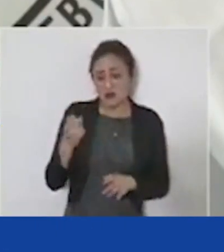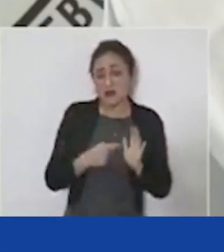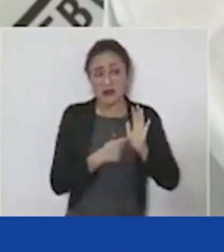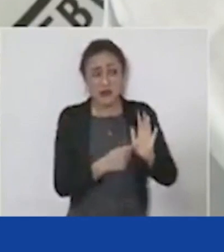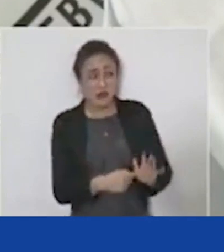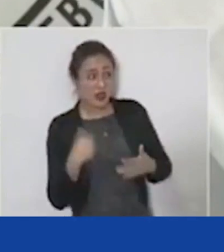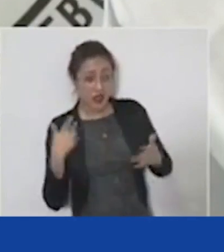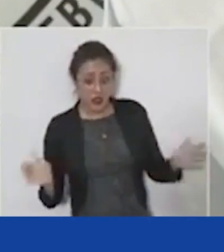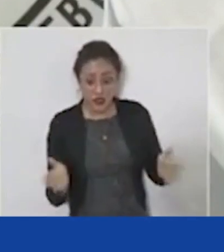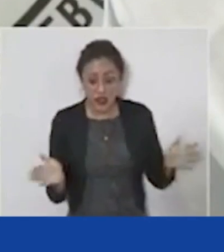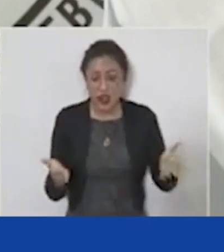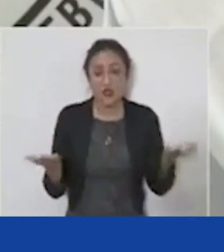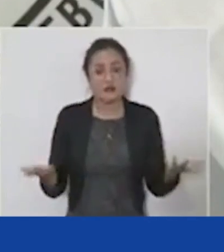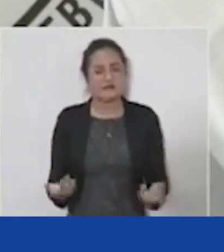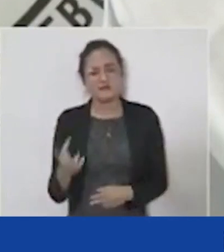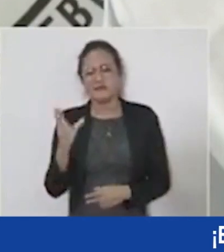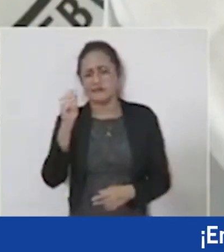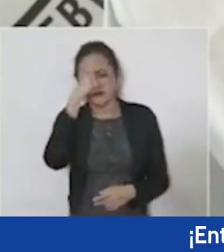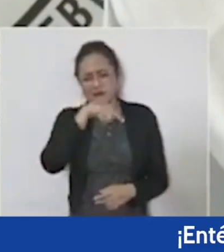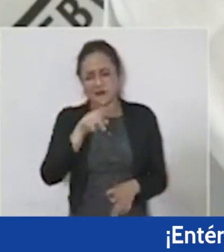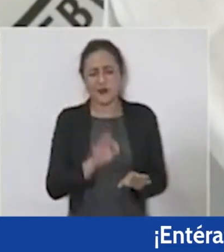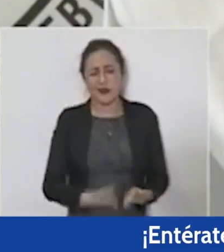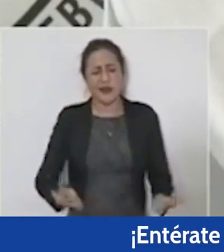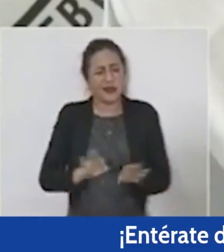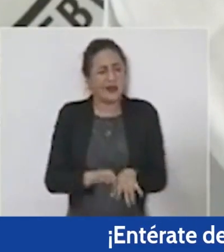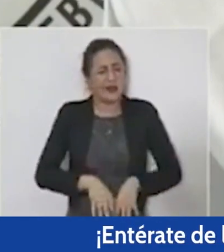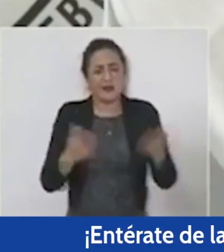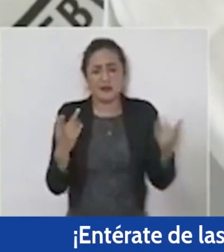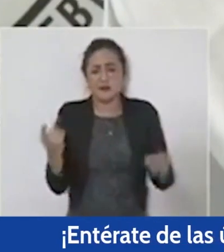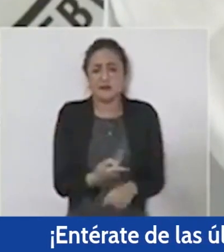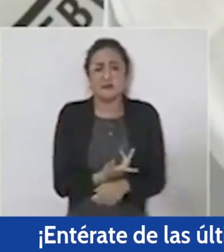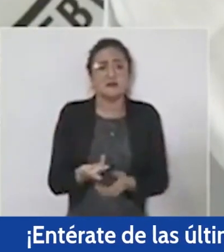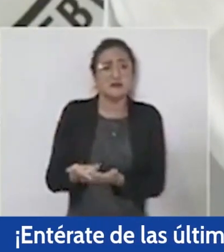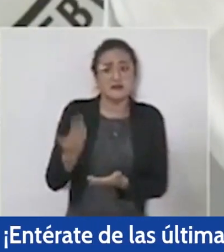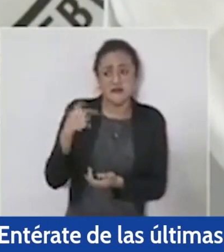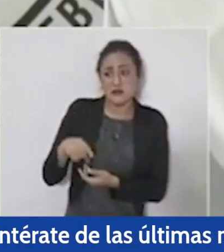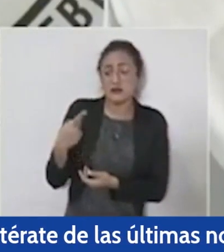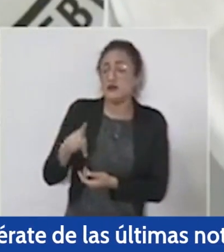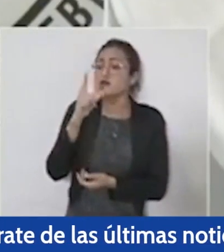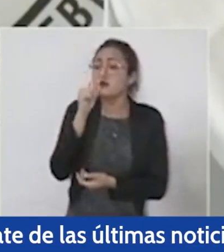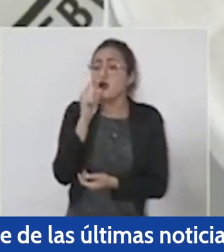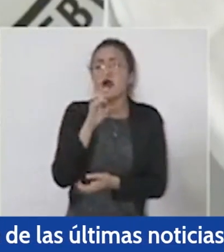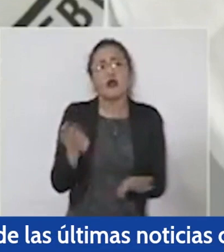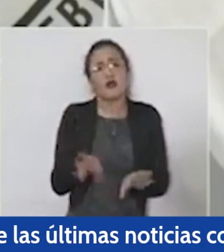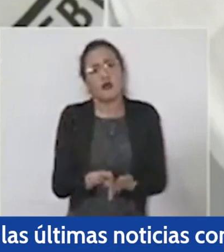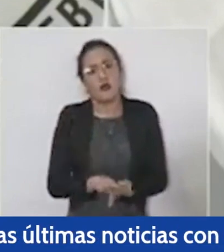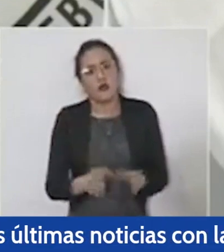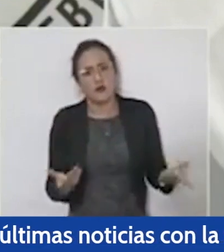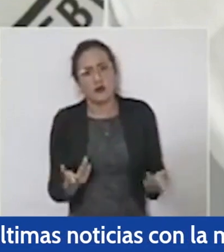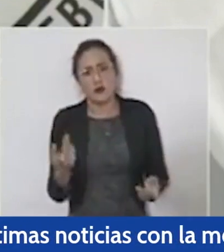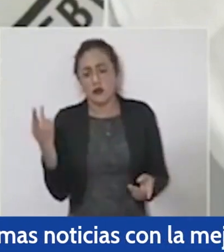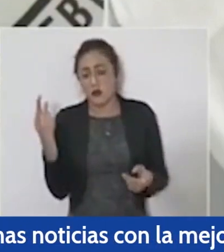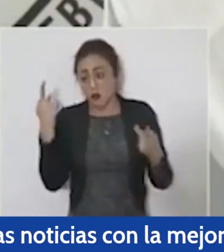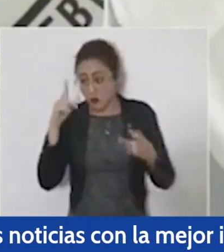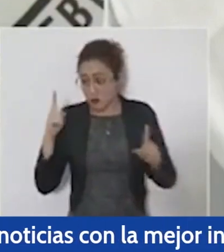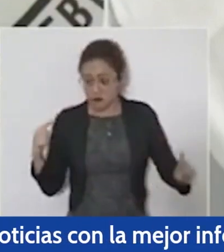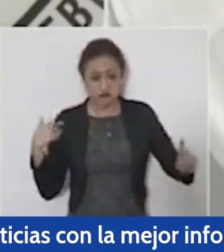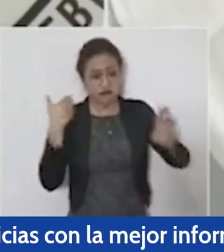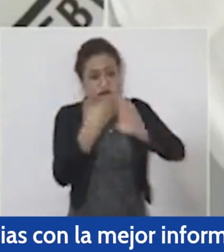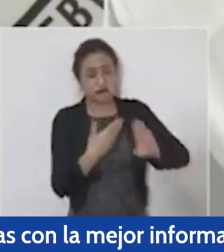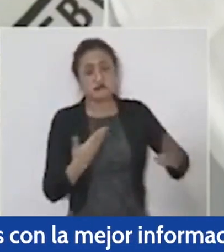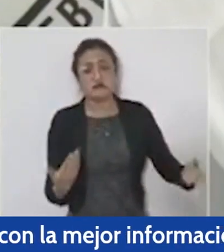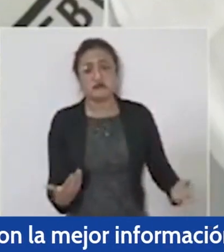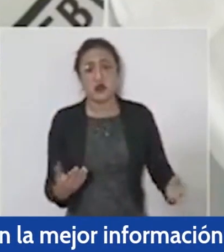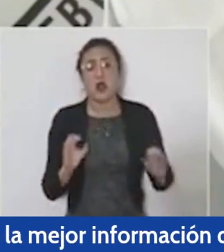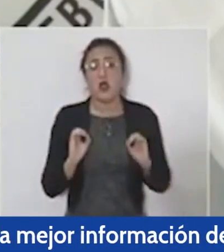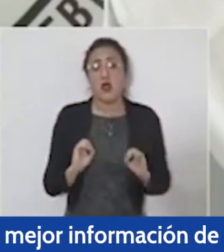publicidad política, sin que les importe la lesión que pudo haber tenido el policía hecha por un poblano, o la agresión que pudo